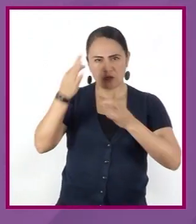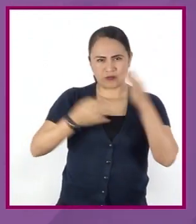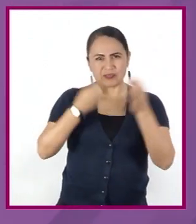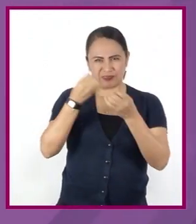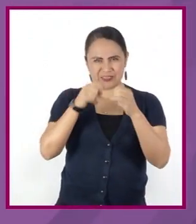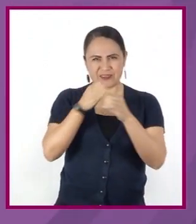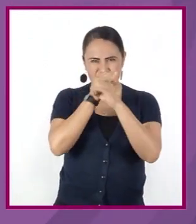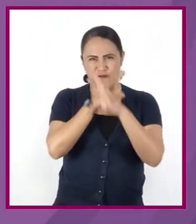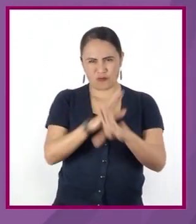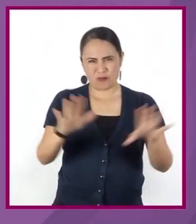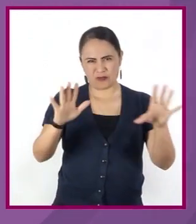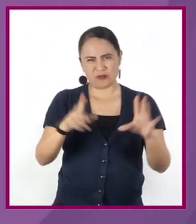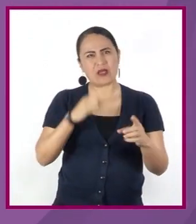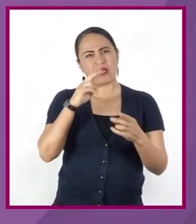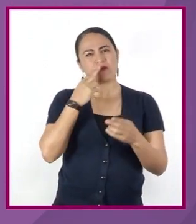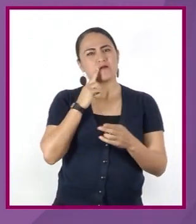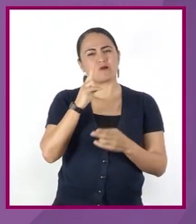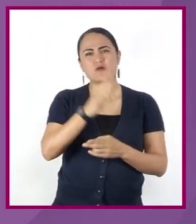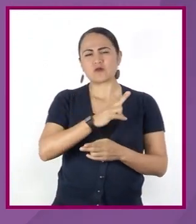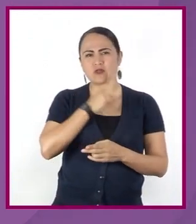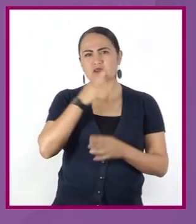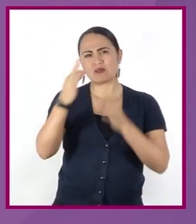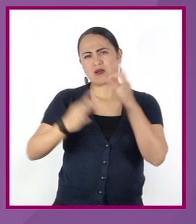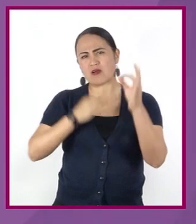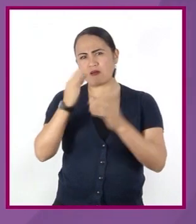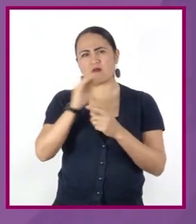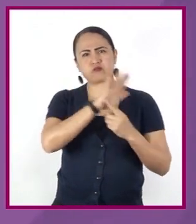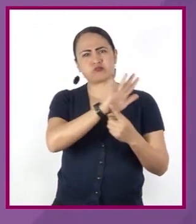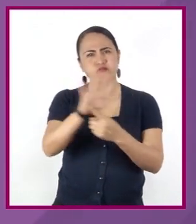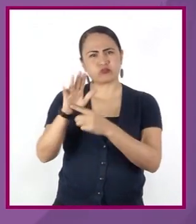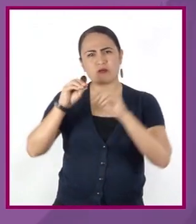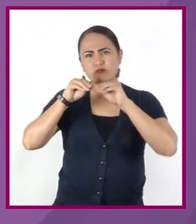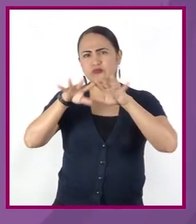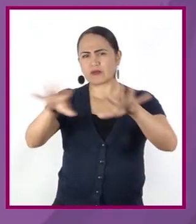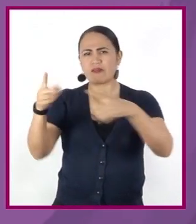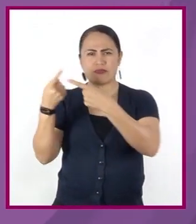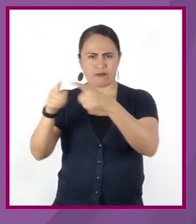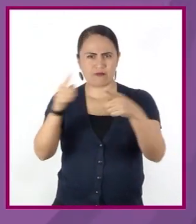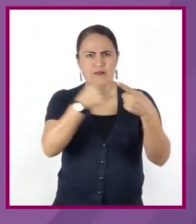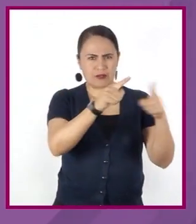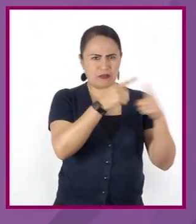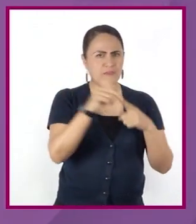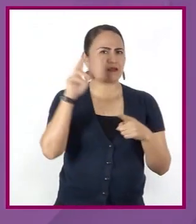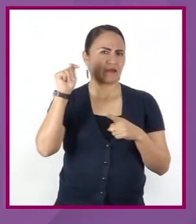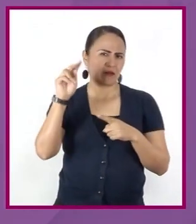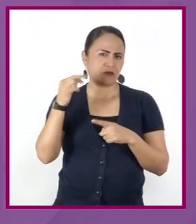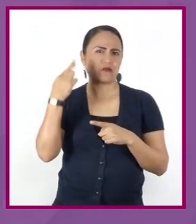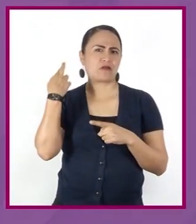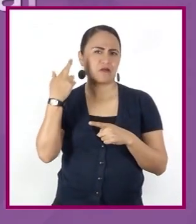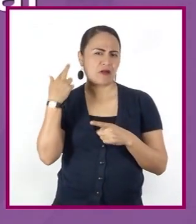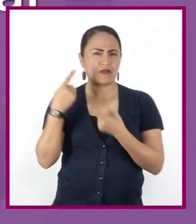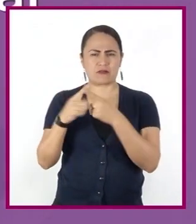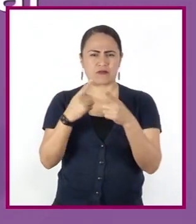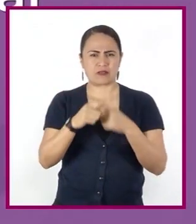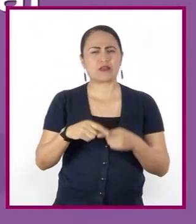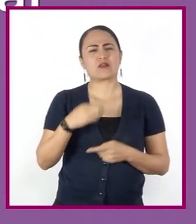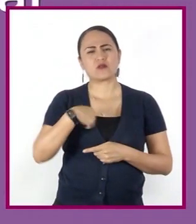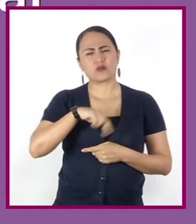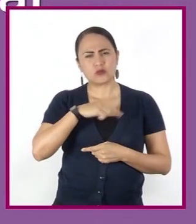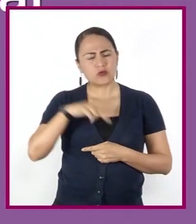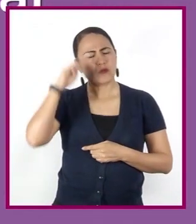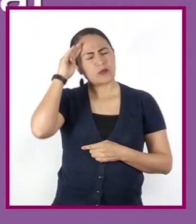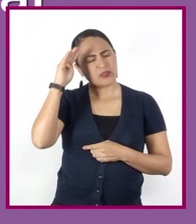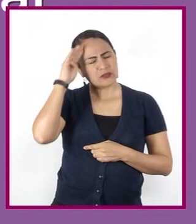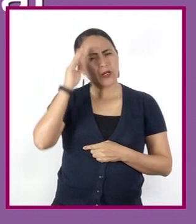sobre una noticia que se publican en diversos medios. Y nuestro propósito será reflexionar sobre el uso de